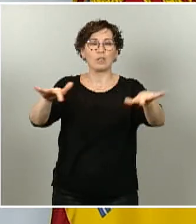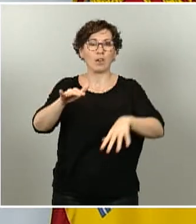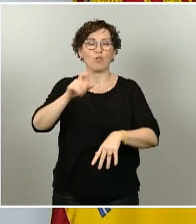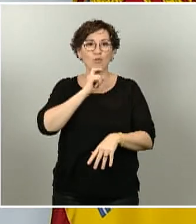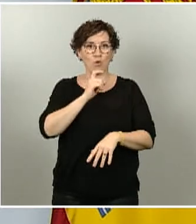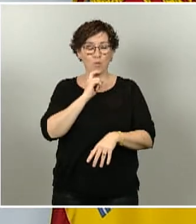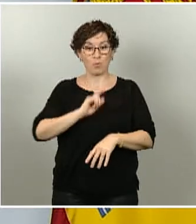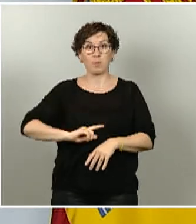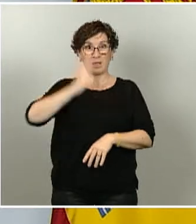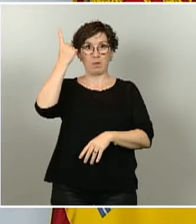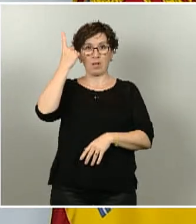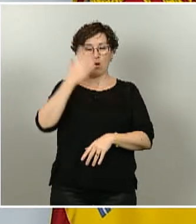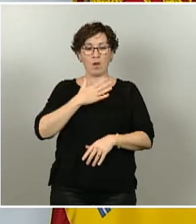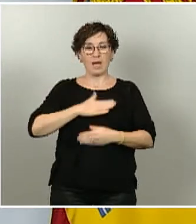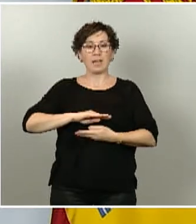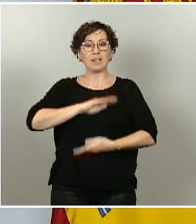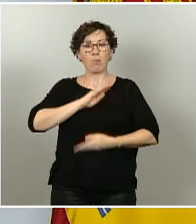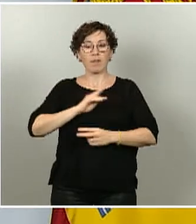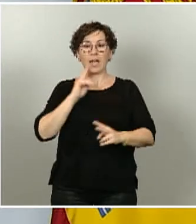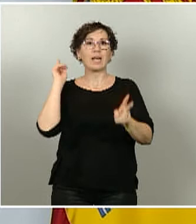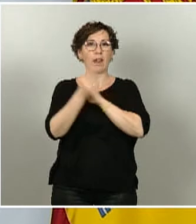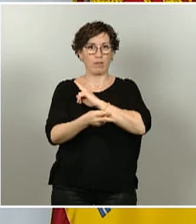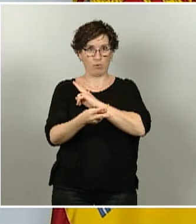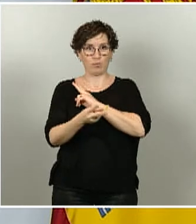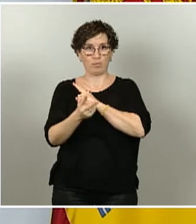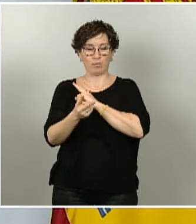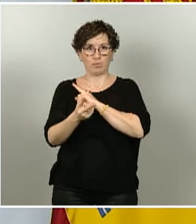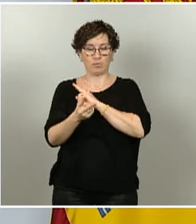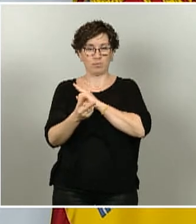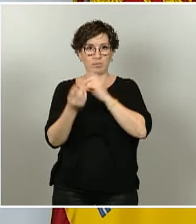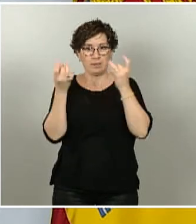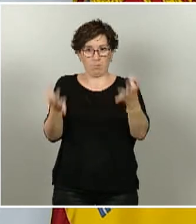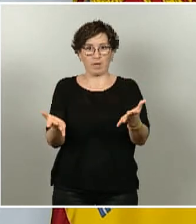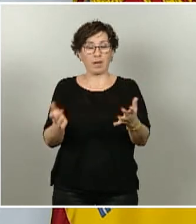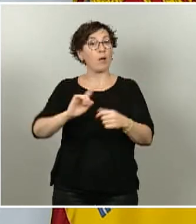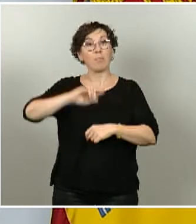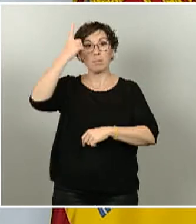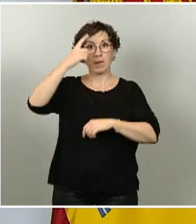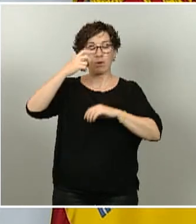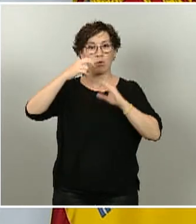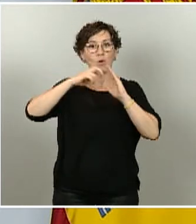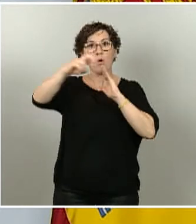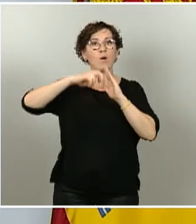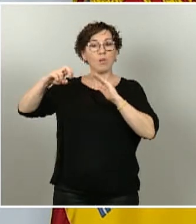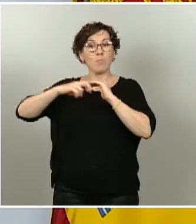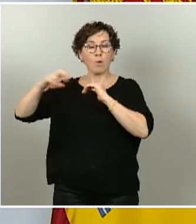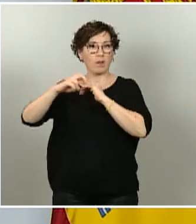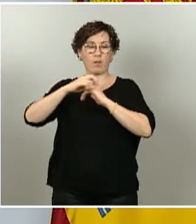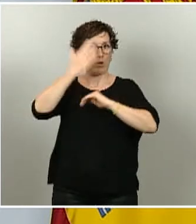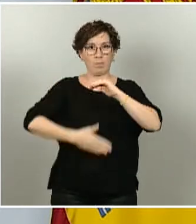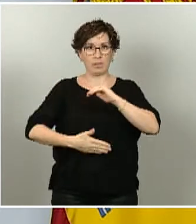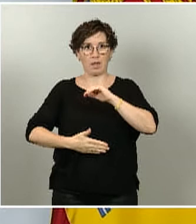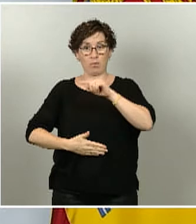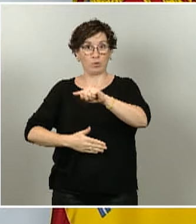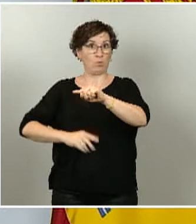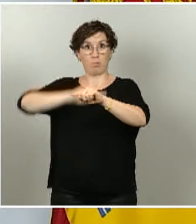temprana, introduciendo limitaciones en la movilidad, que es la principal fuente de contagio, identificada por todos los expertos en